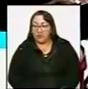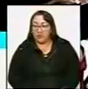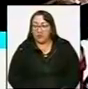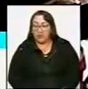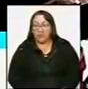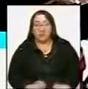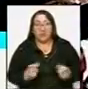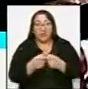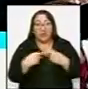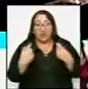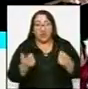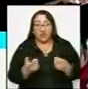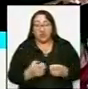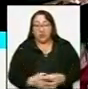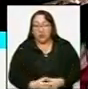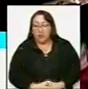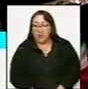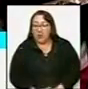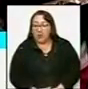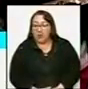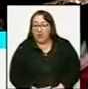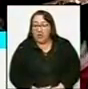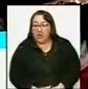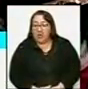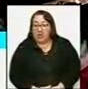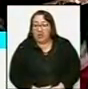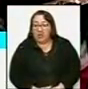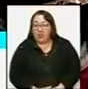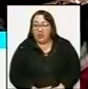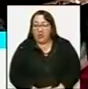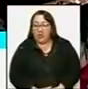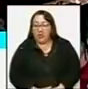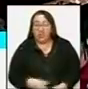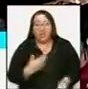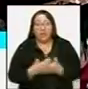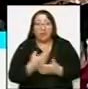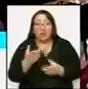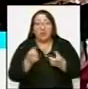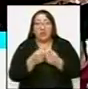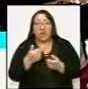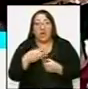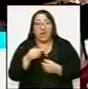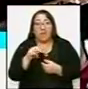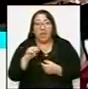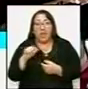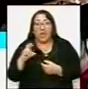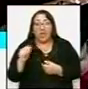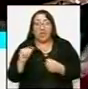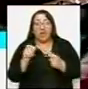Señores congresistas, la propuesta que están haciendo tanto la congresista Choquehuanca como el